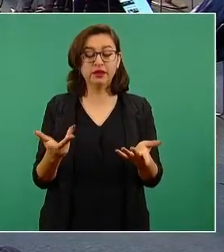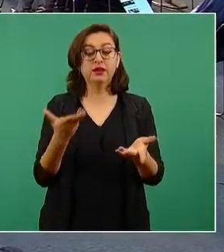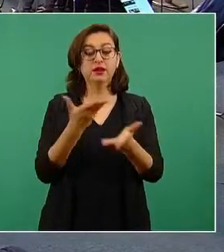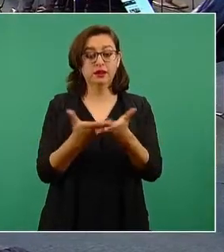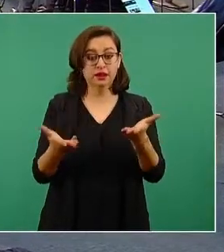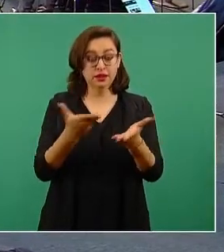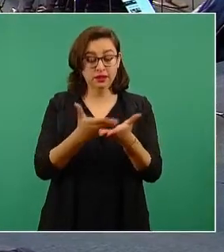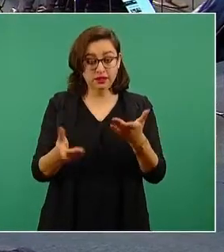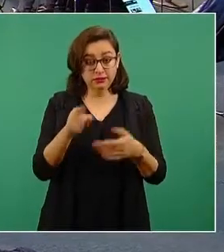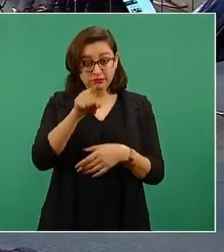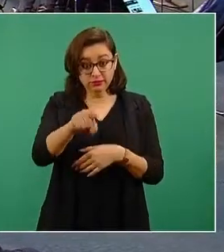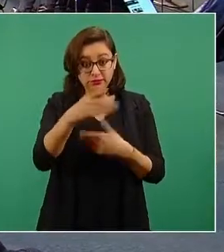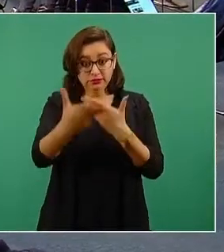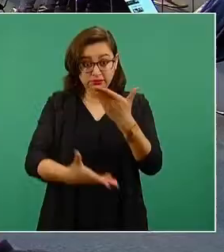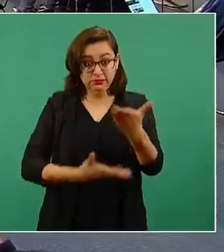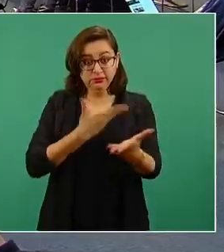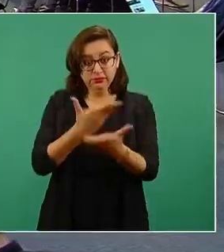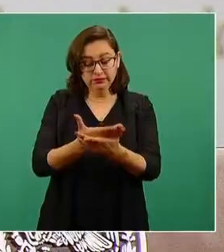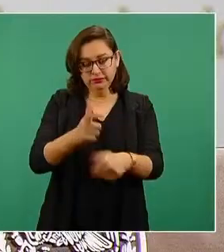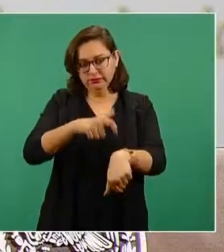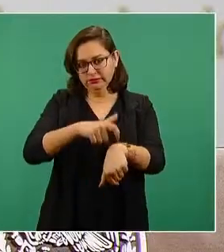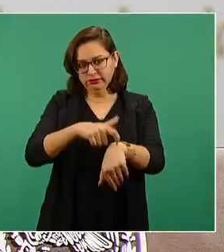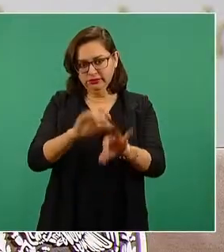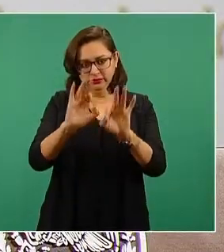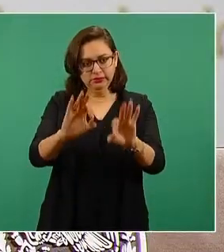oportuno pues que